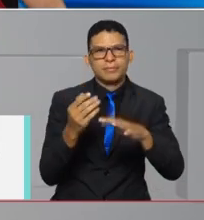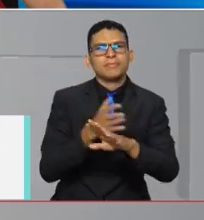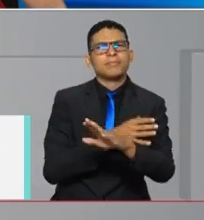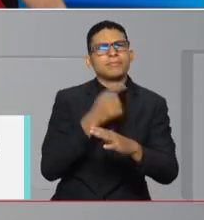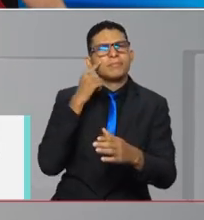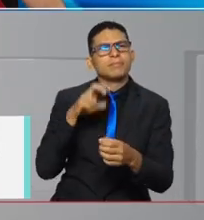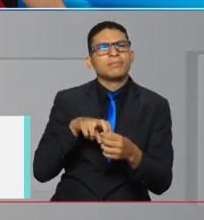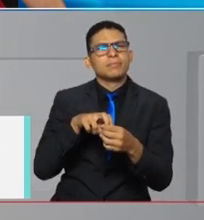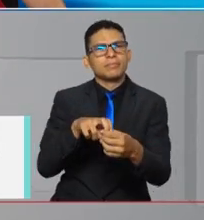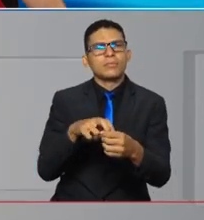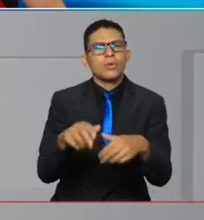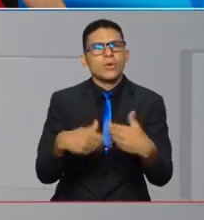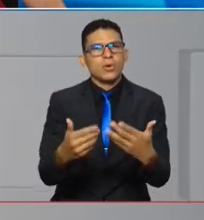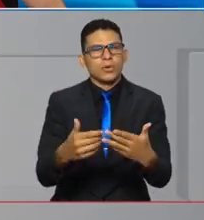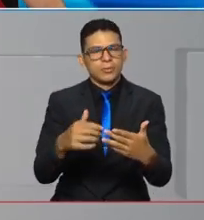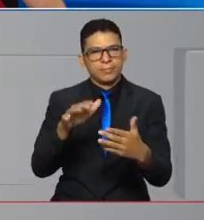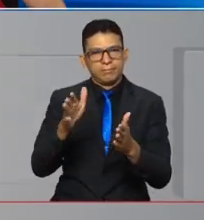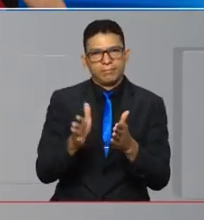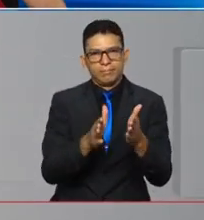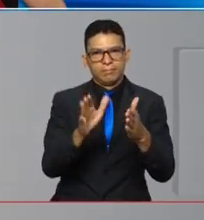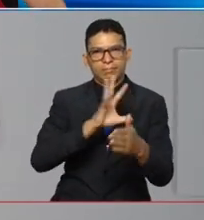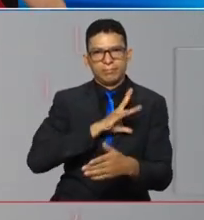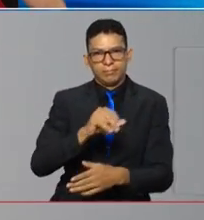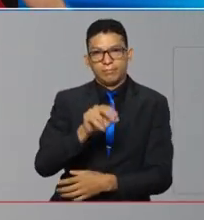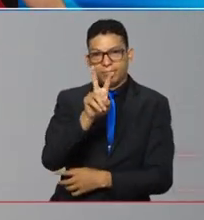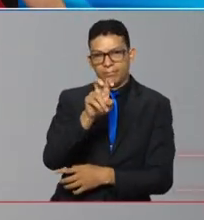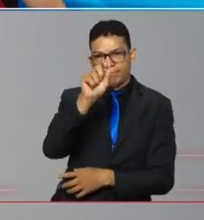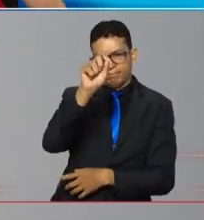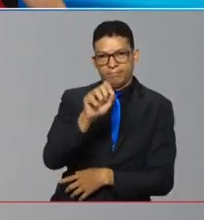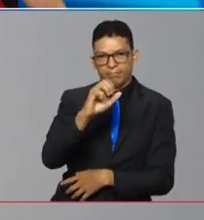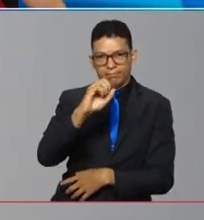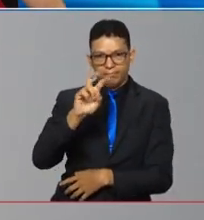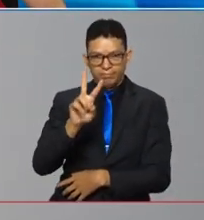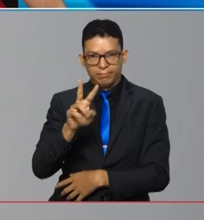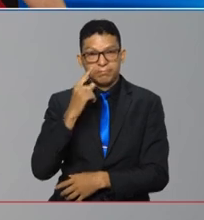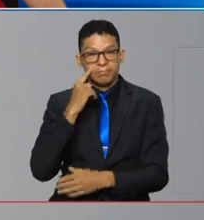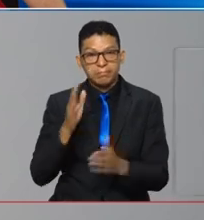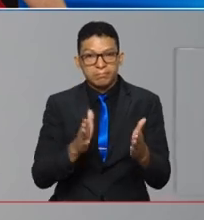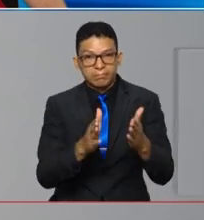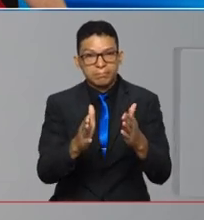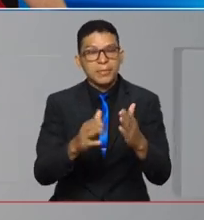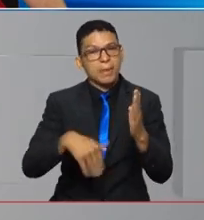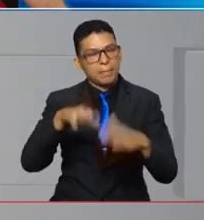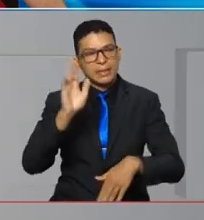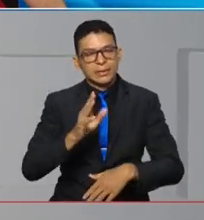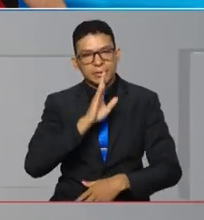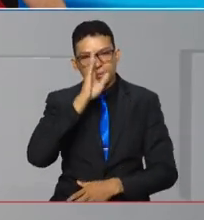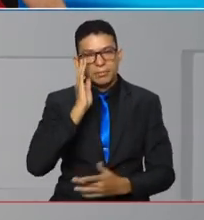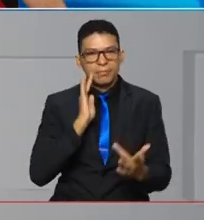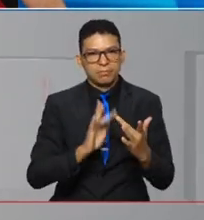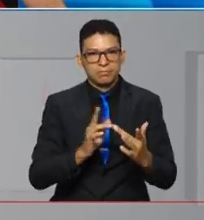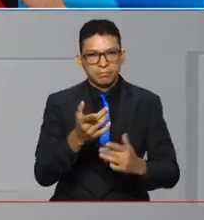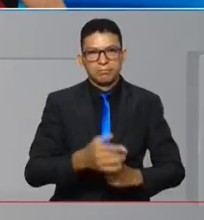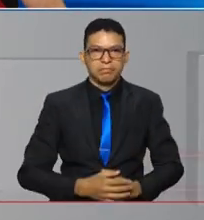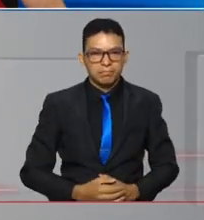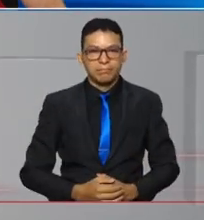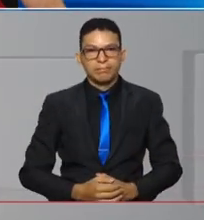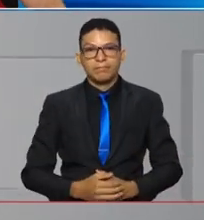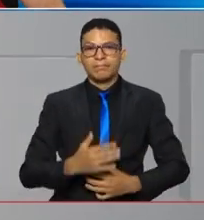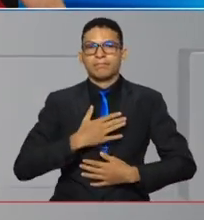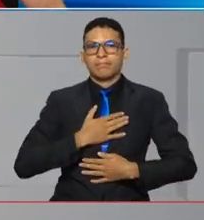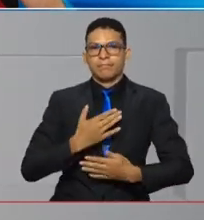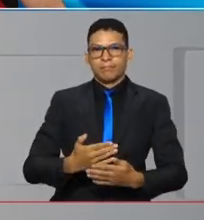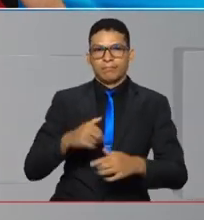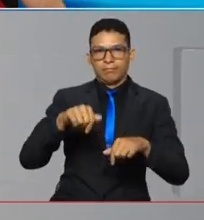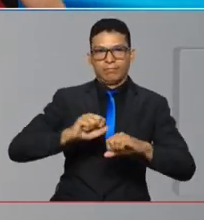cómo están a esta hora las vías de Cali, 7 de la mañana, 2 minutos, para que ustedes tomen la ruta que más les convenga. Vamos a saludar entonces, Gigi, a esta